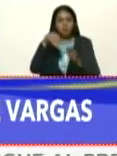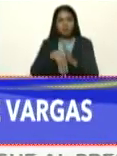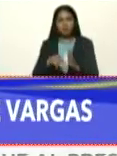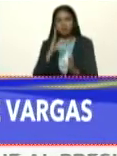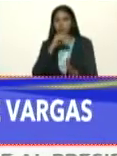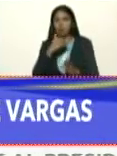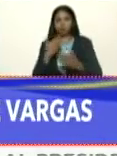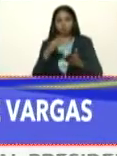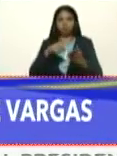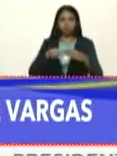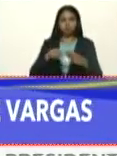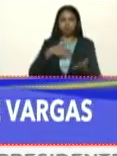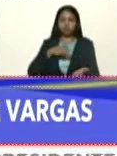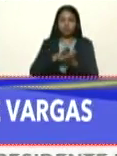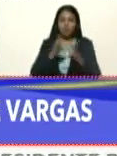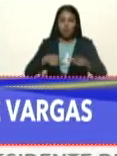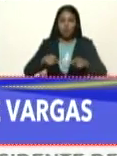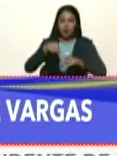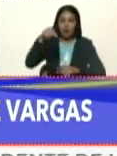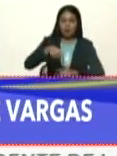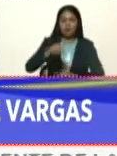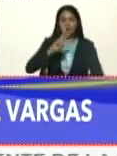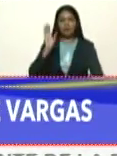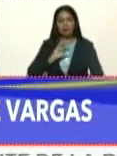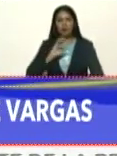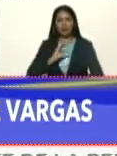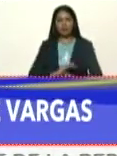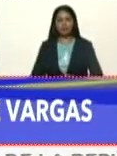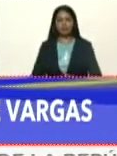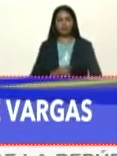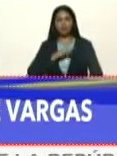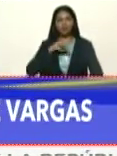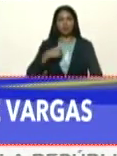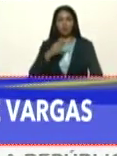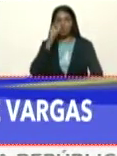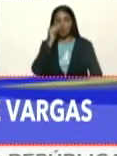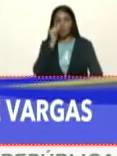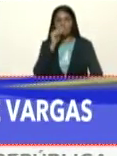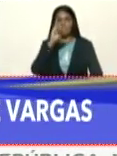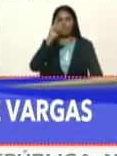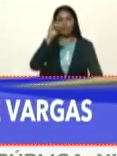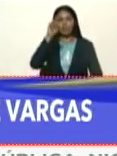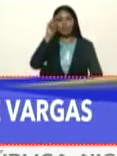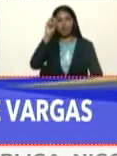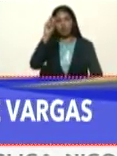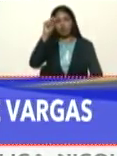inmortales descansan en este panteón aquí en Caracas, nuestro gran Juan José Rondón.